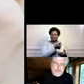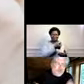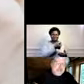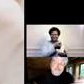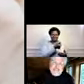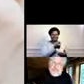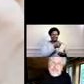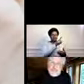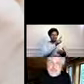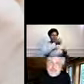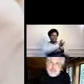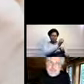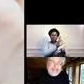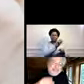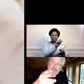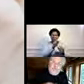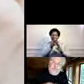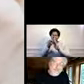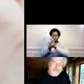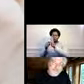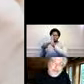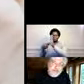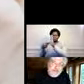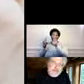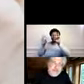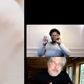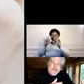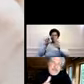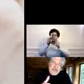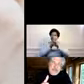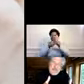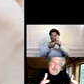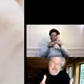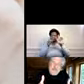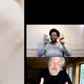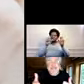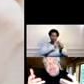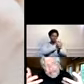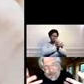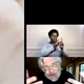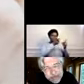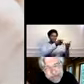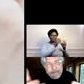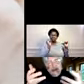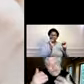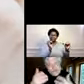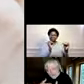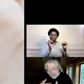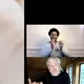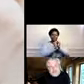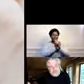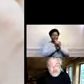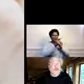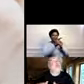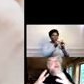y no es su culpa como proveedor. Eso queda bajo la autoridad del Estado. Tal vez